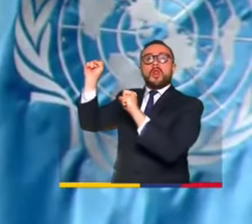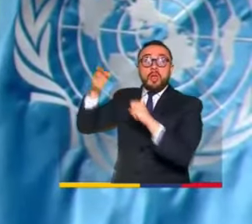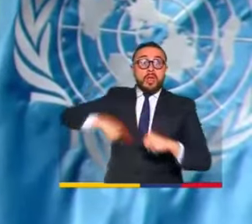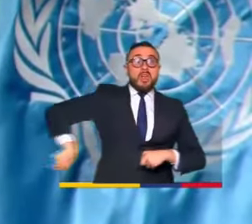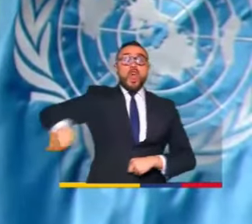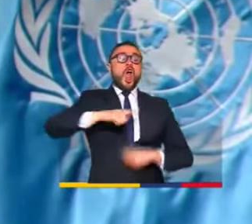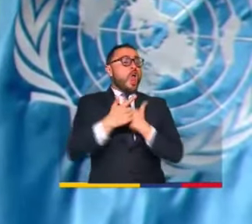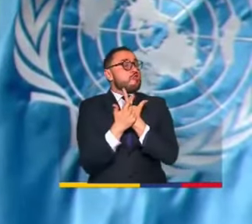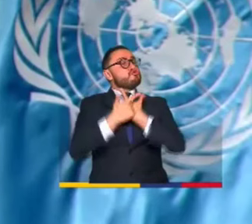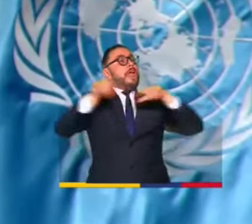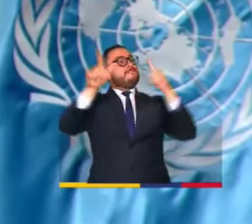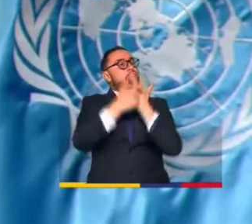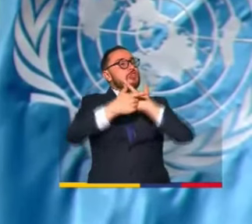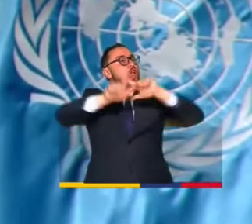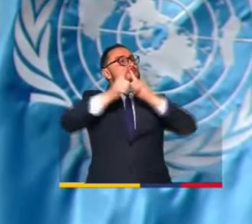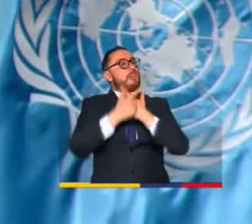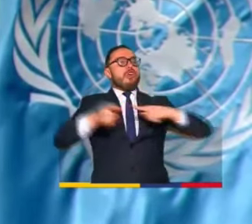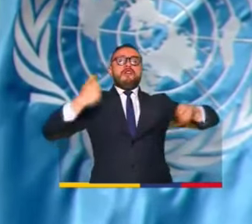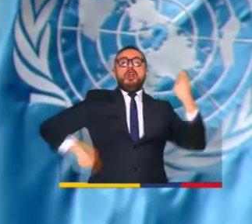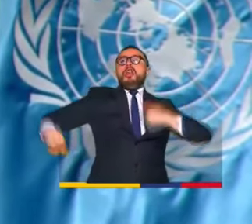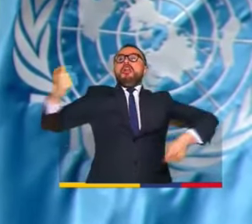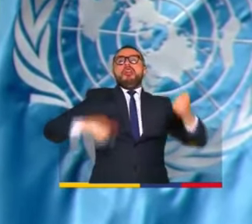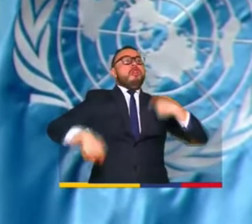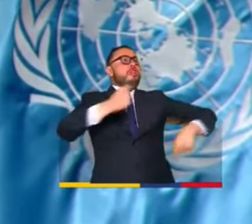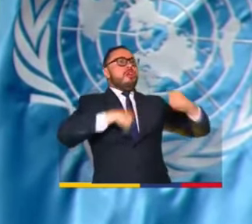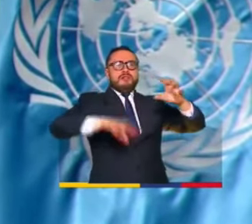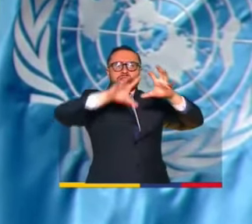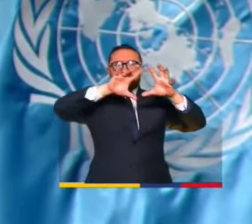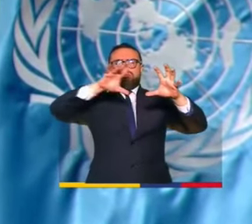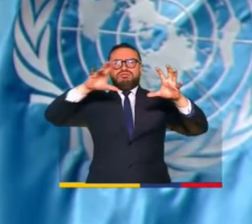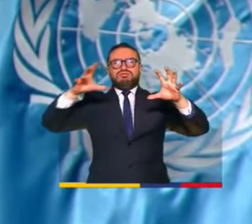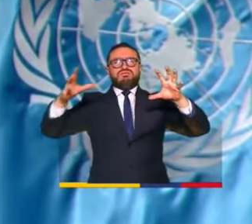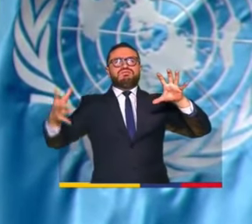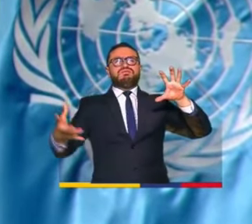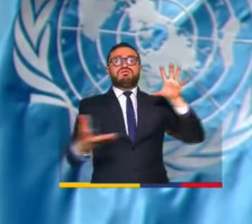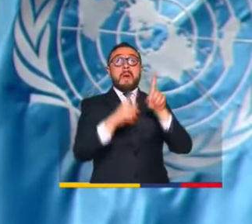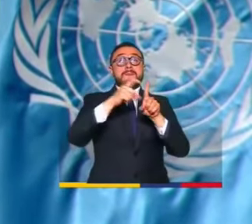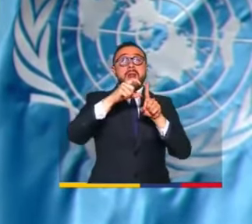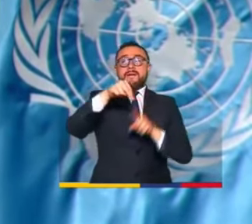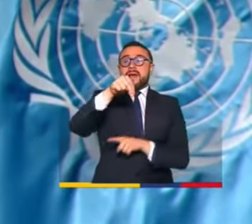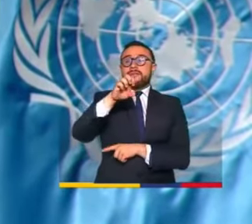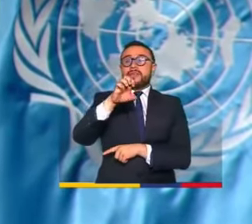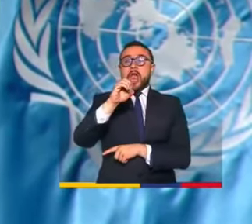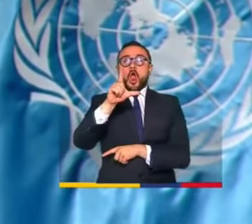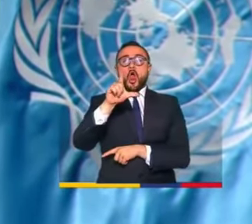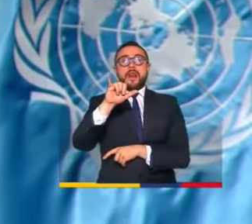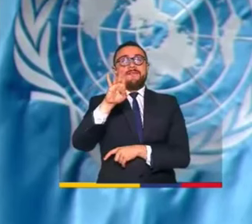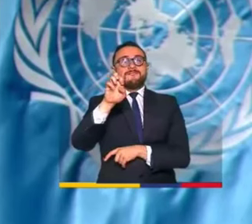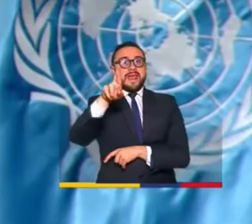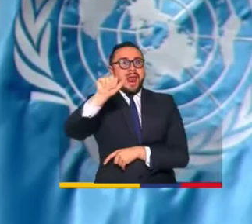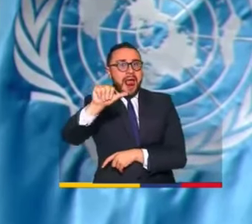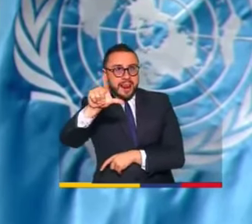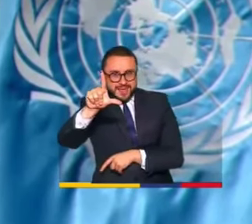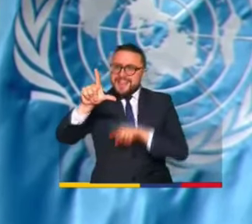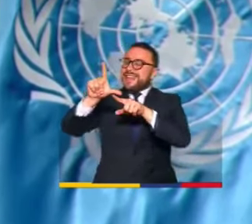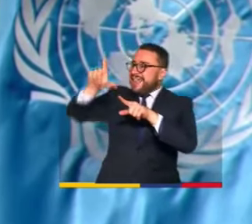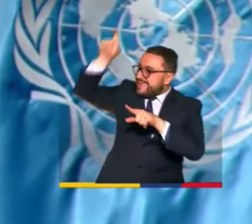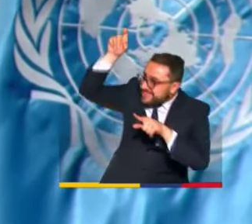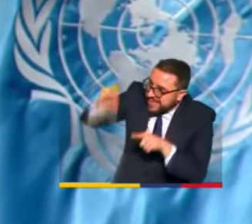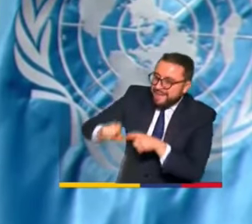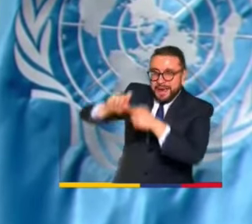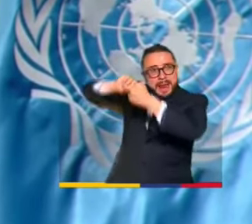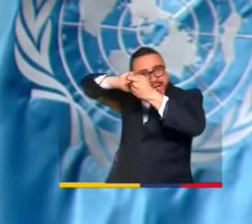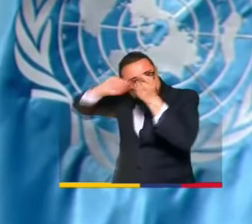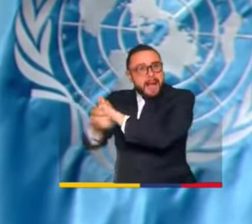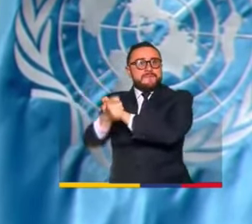del neoliberalismo en todas sus letras. Ese es el cambio integral